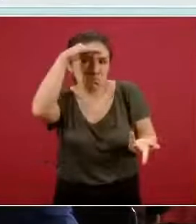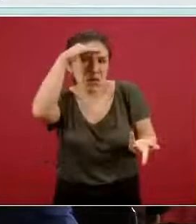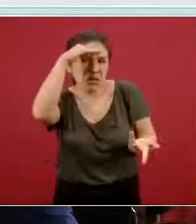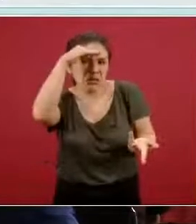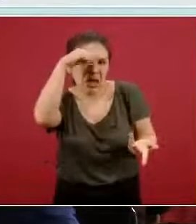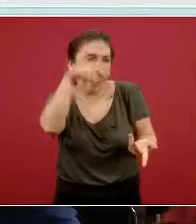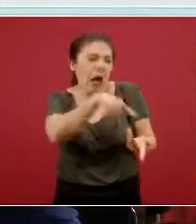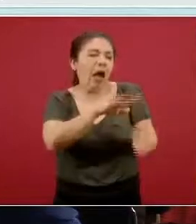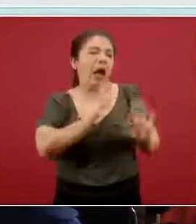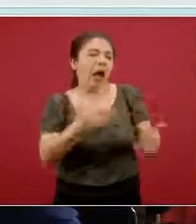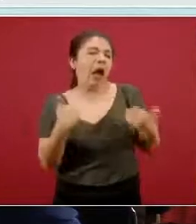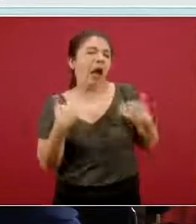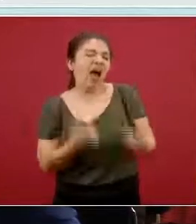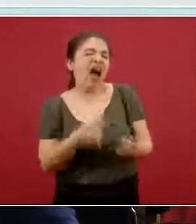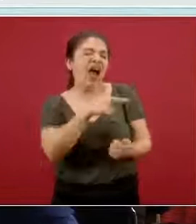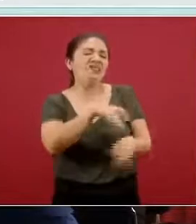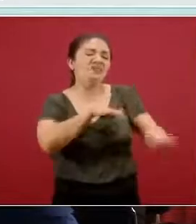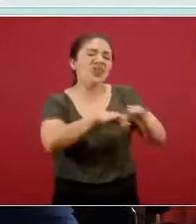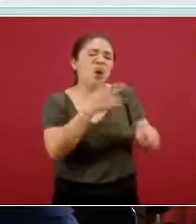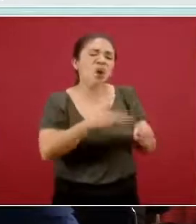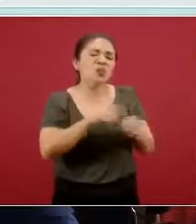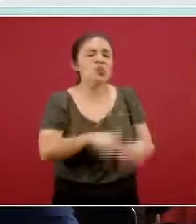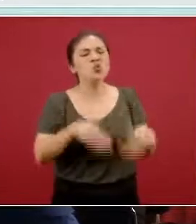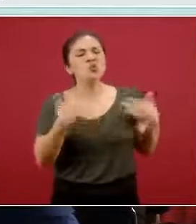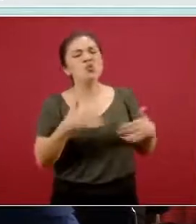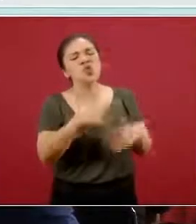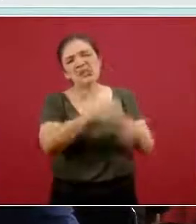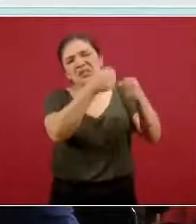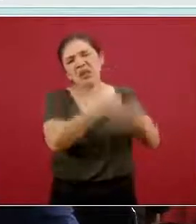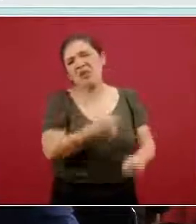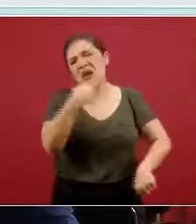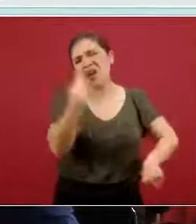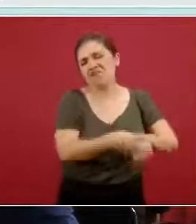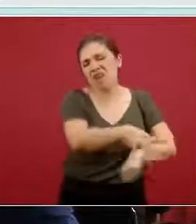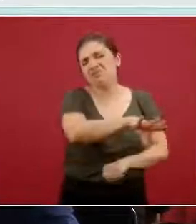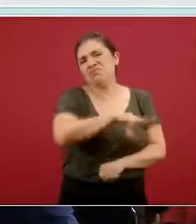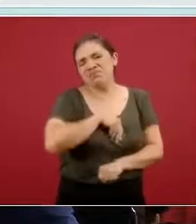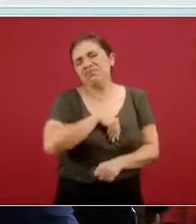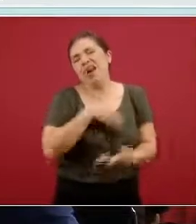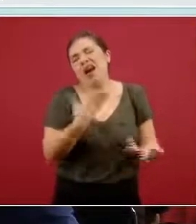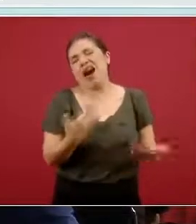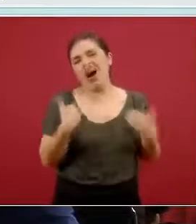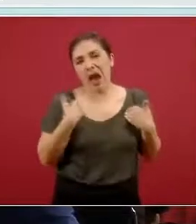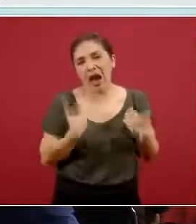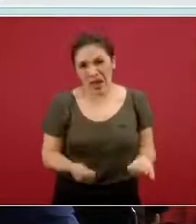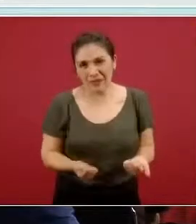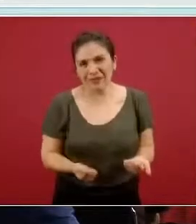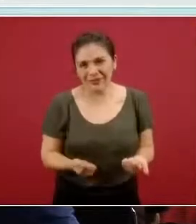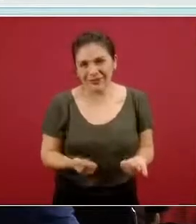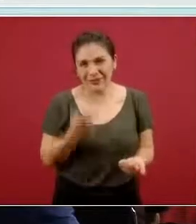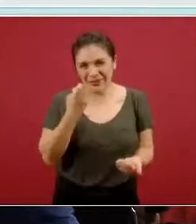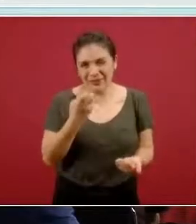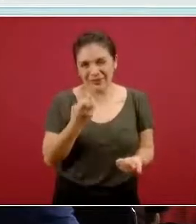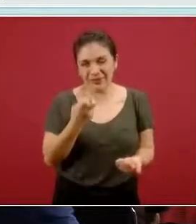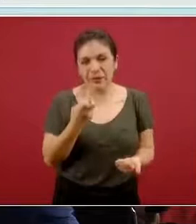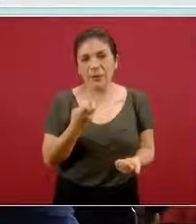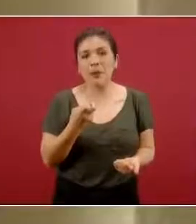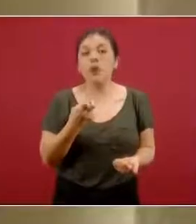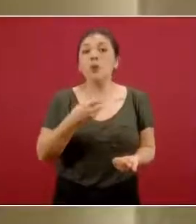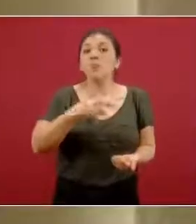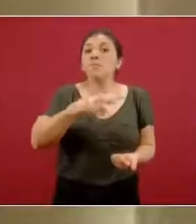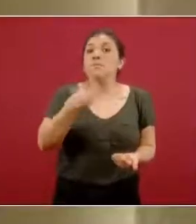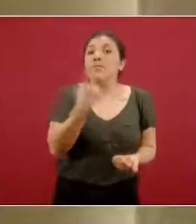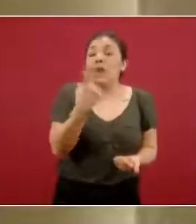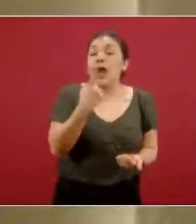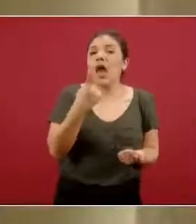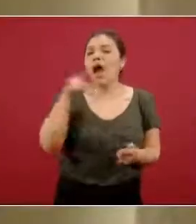que directamente entonces lo que tendríamos que ver de manera natural es que un profesional de la salud tuviera mayores afectaciones